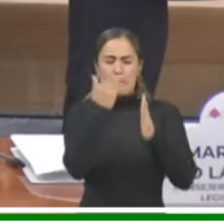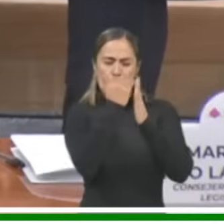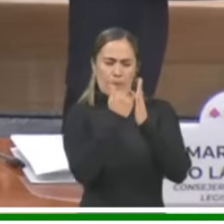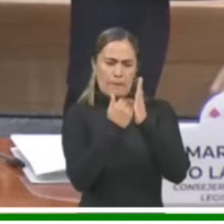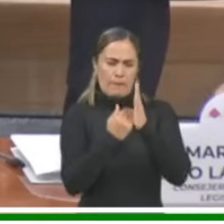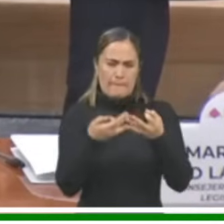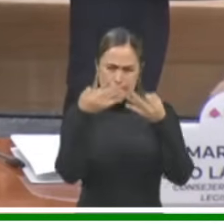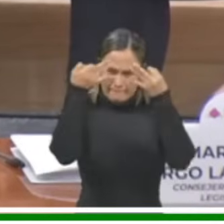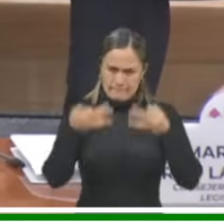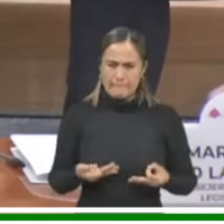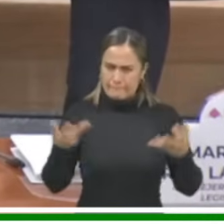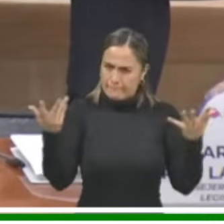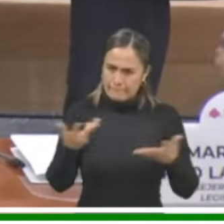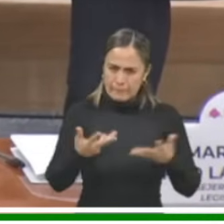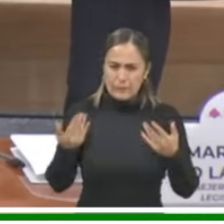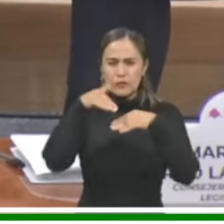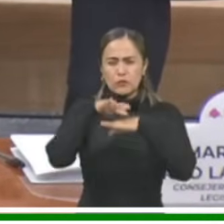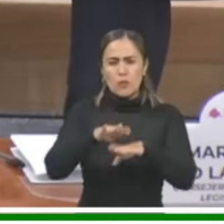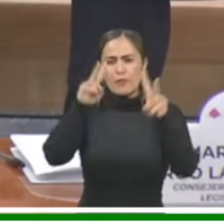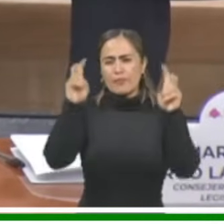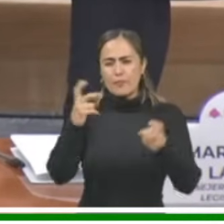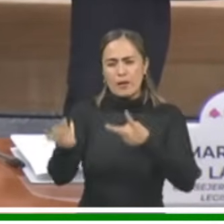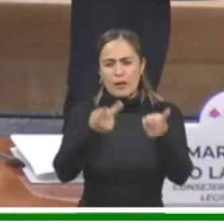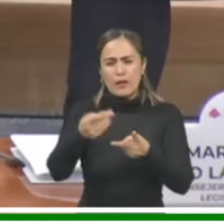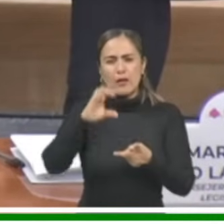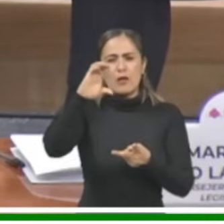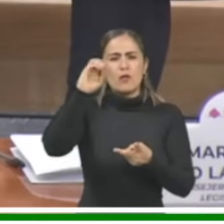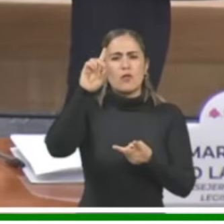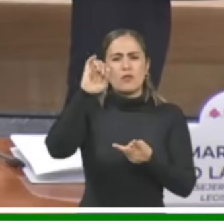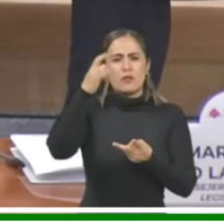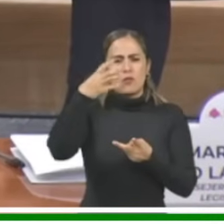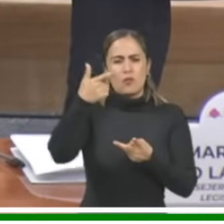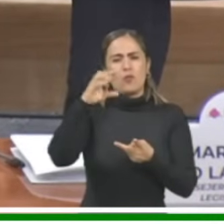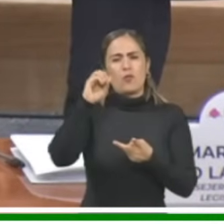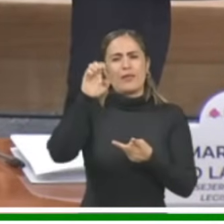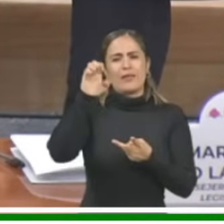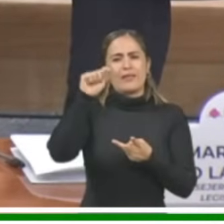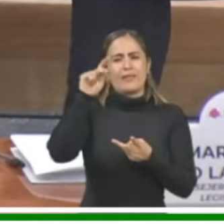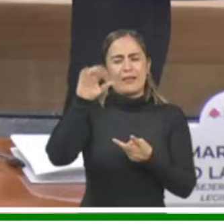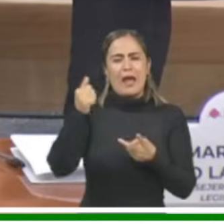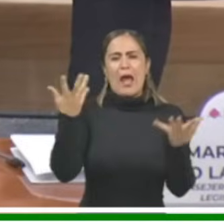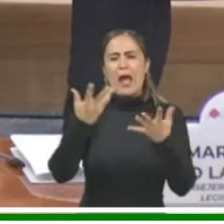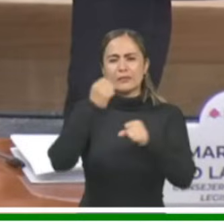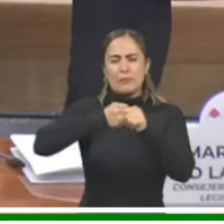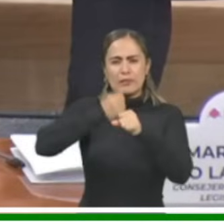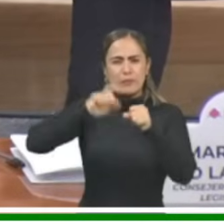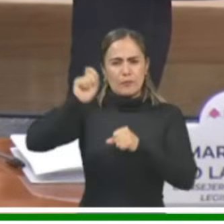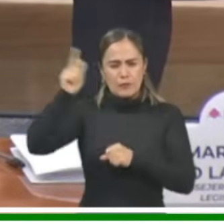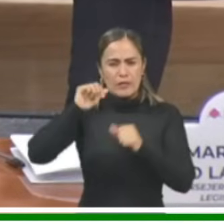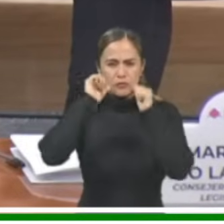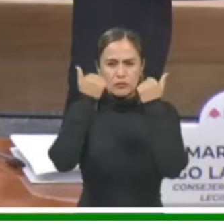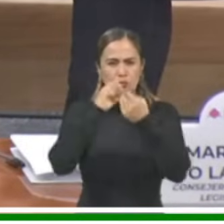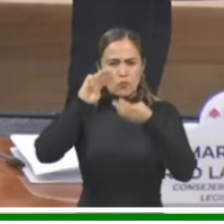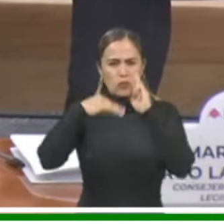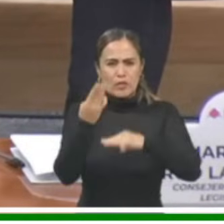integridad de la mayor relevancia en materia de encuestas es el Código de Ética y Prácticas Profesionales de la Asociación Mundial de la Investigación en